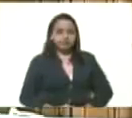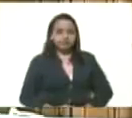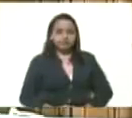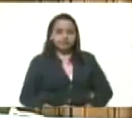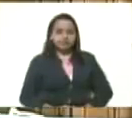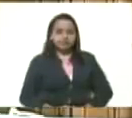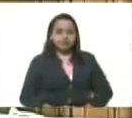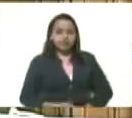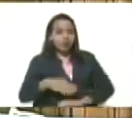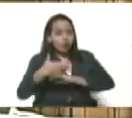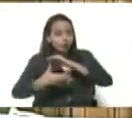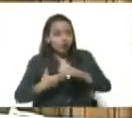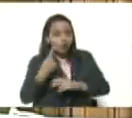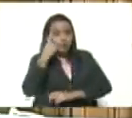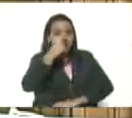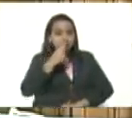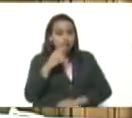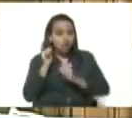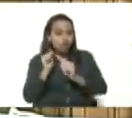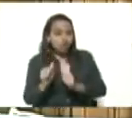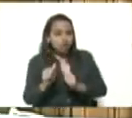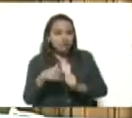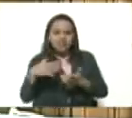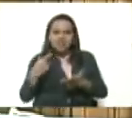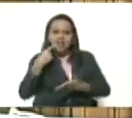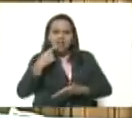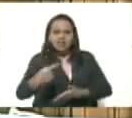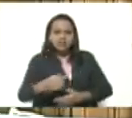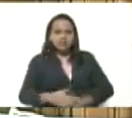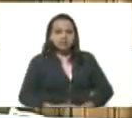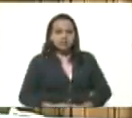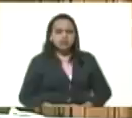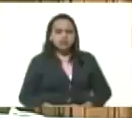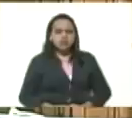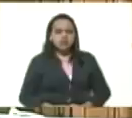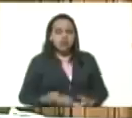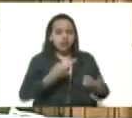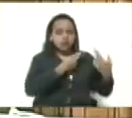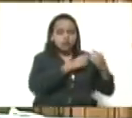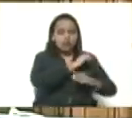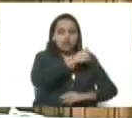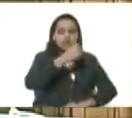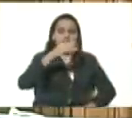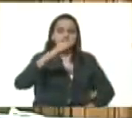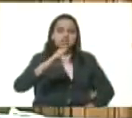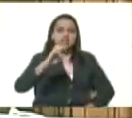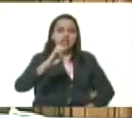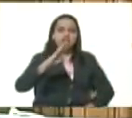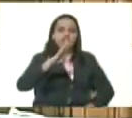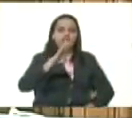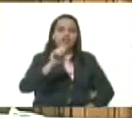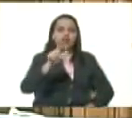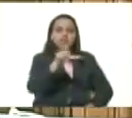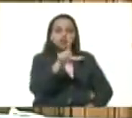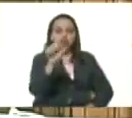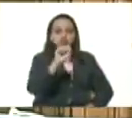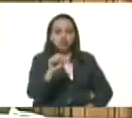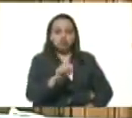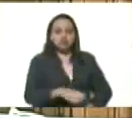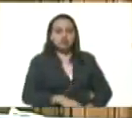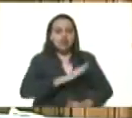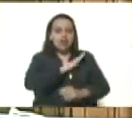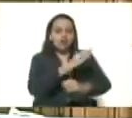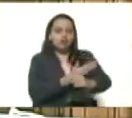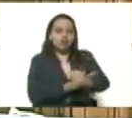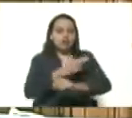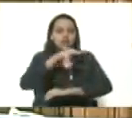Un problema serio de seguridad. ¿Qué dice el almirante en jefe Ceballos a nuestro pueblo, a la Fuerza Armada